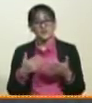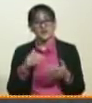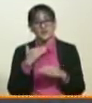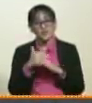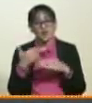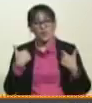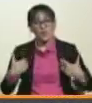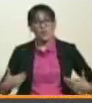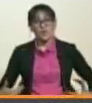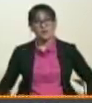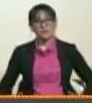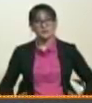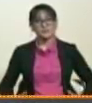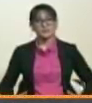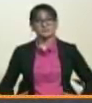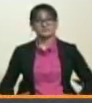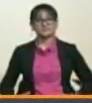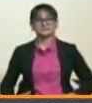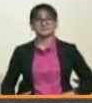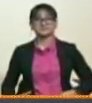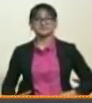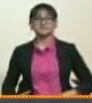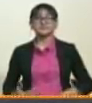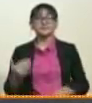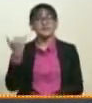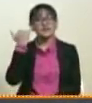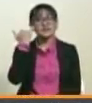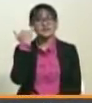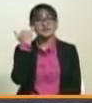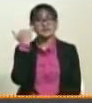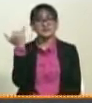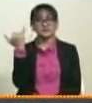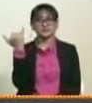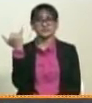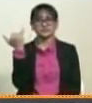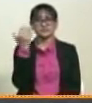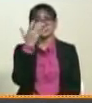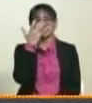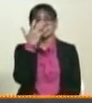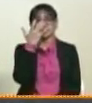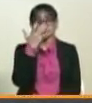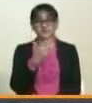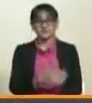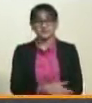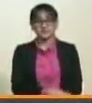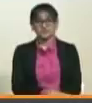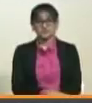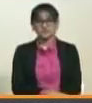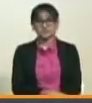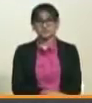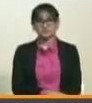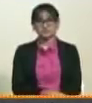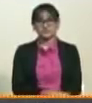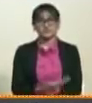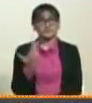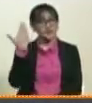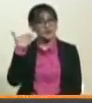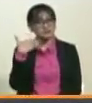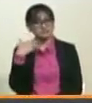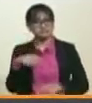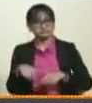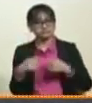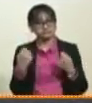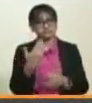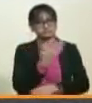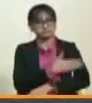que si usted lee con intención de una forma que haya dolor le sacan le cortan una oreja le efectuaron un